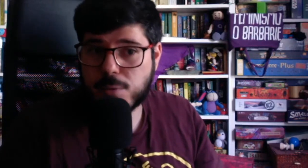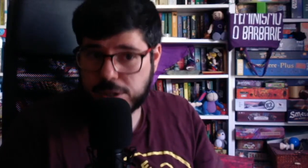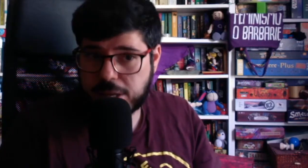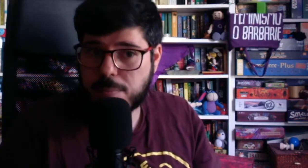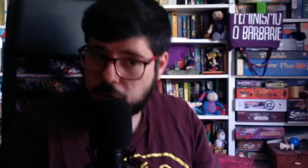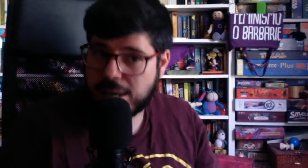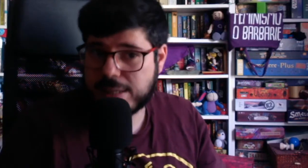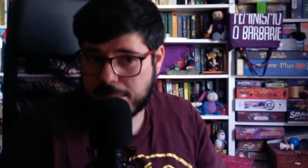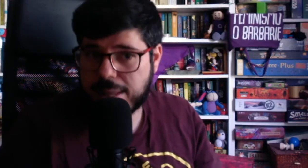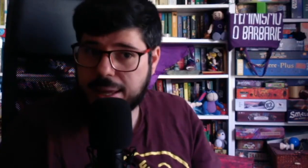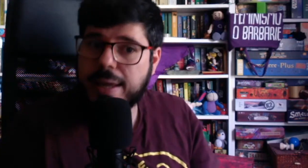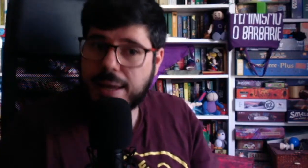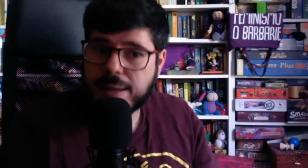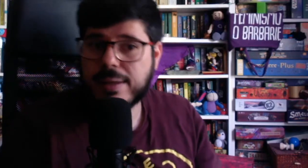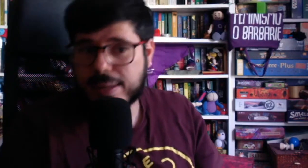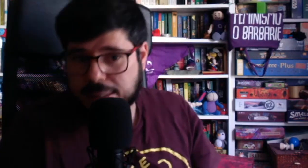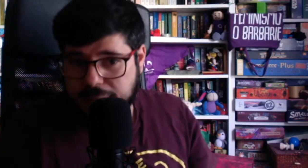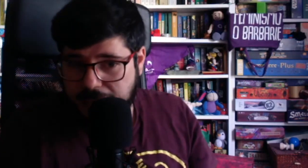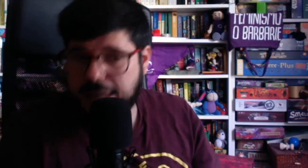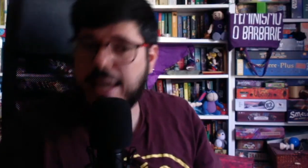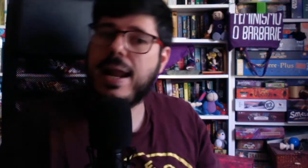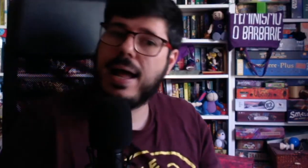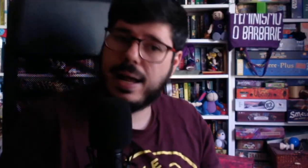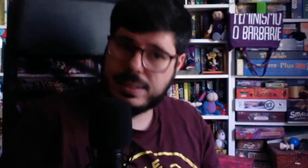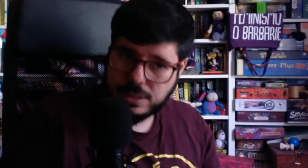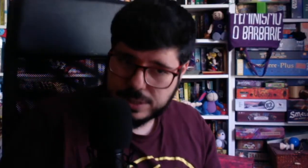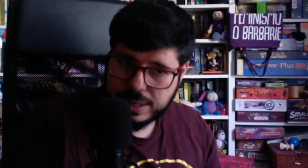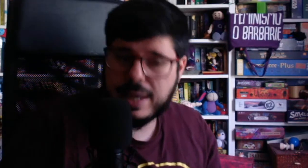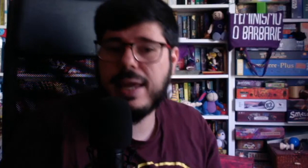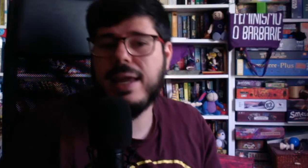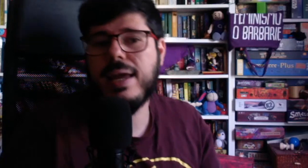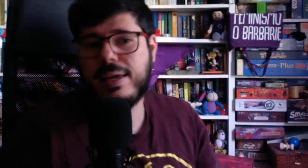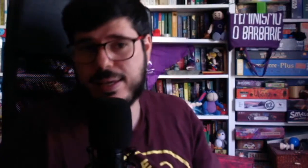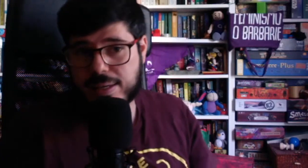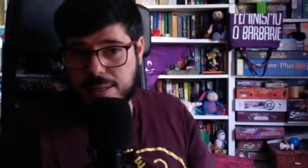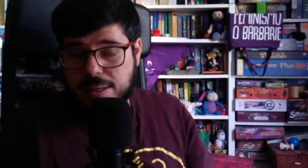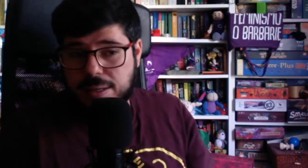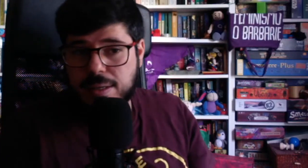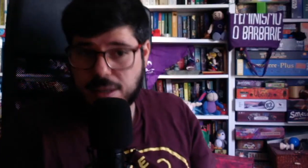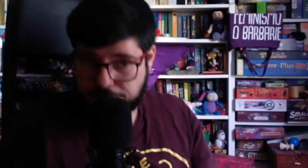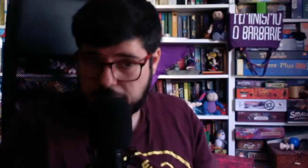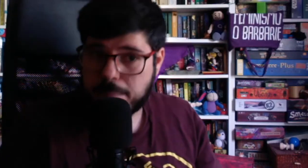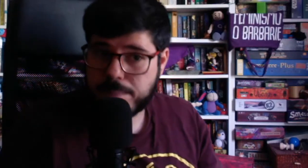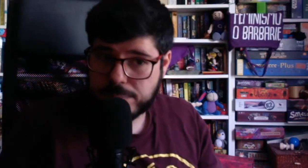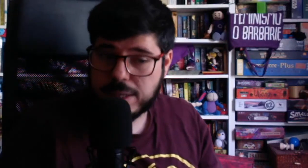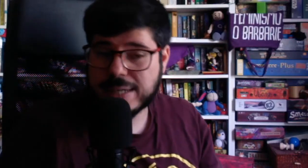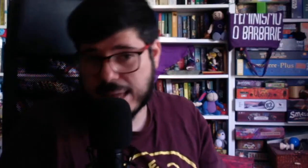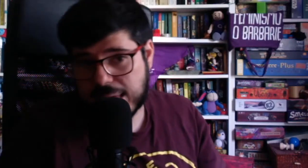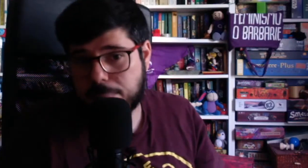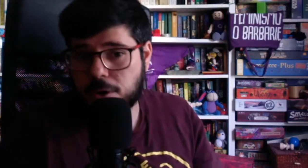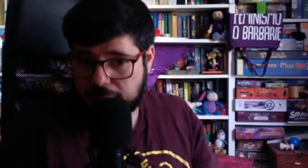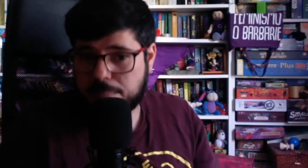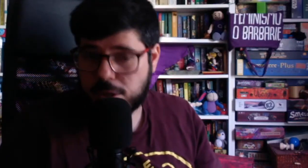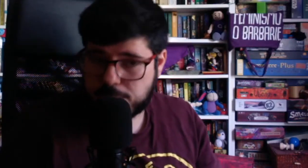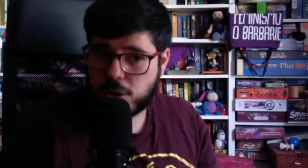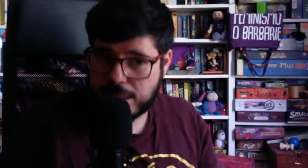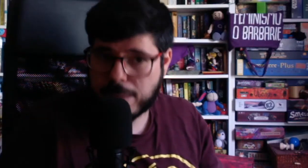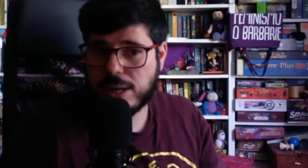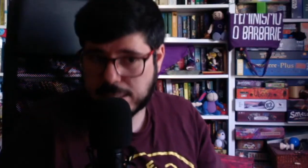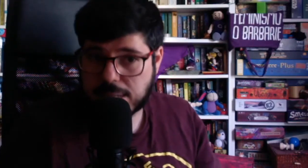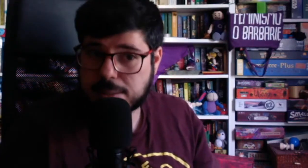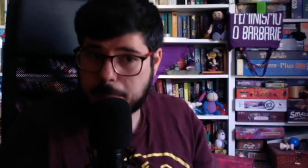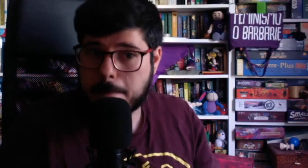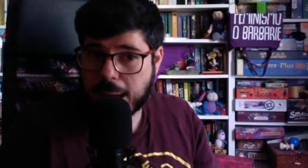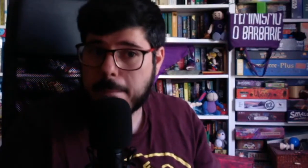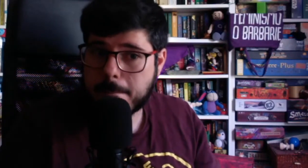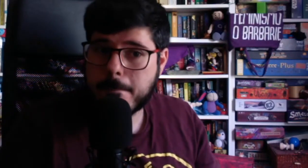a la Irene Montero Pues con el tema de que si cajera que si no sé qué Y en fin y que está ahí Porque pues porque